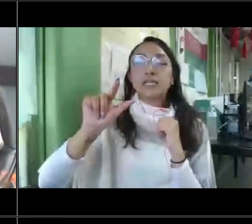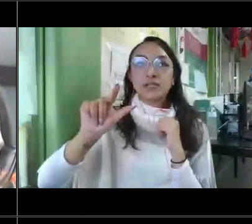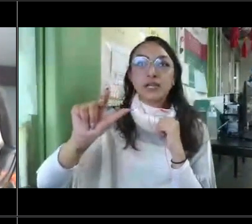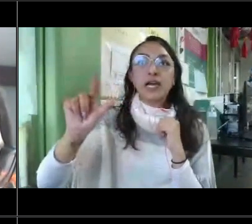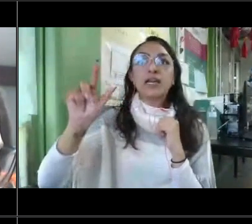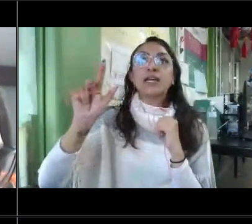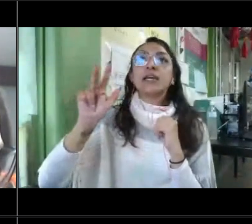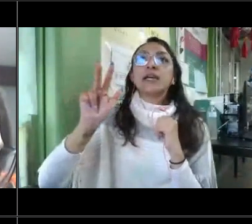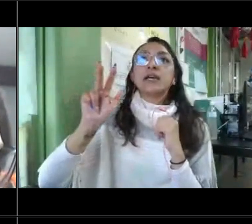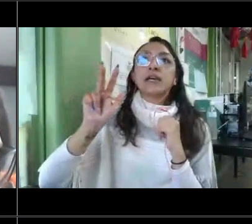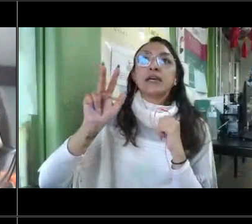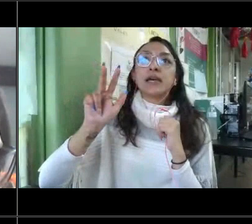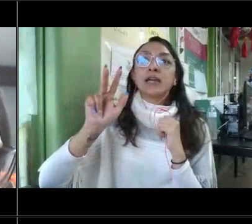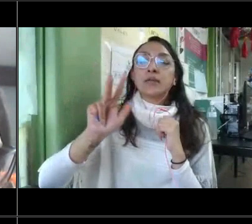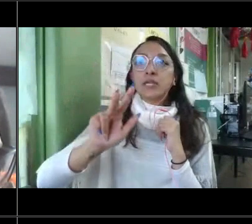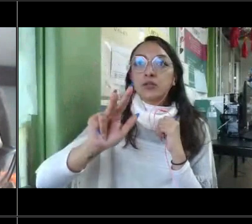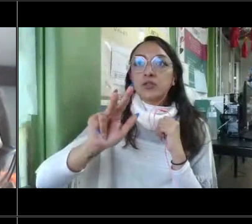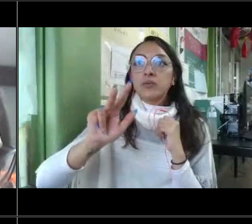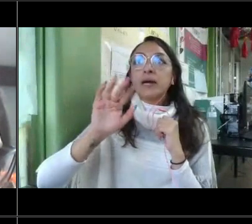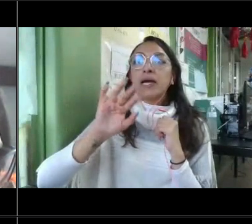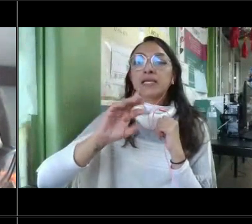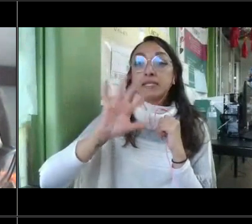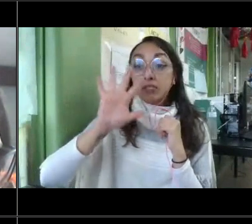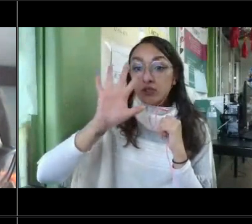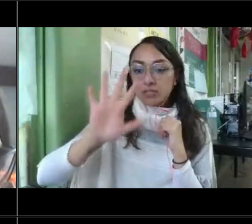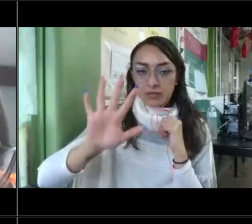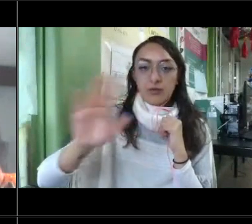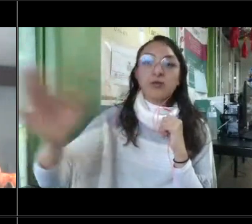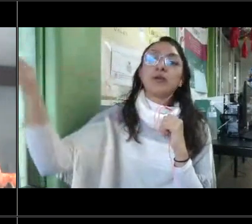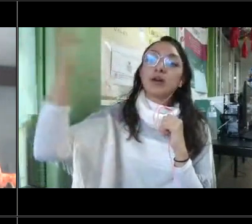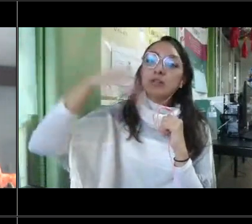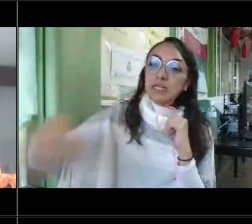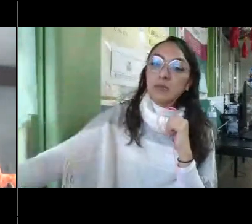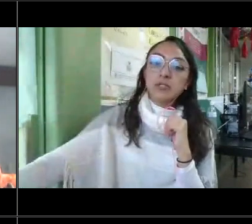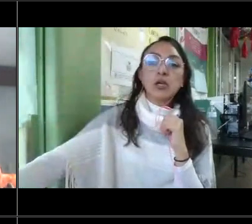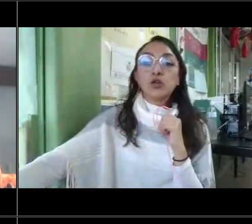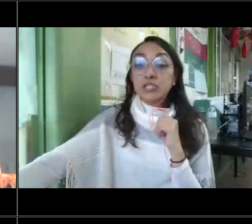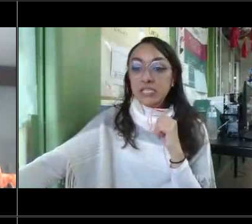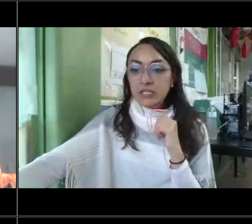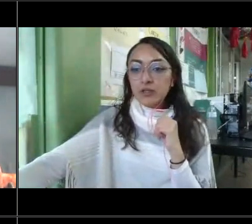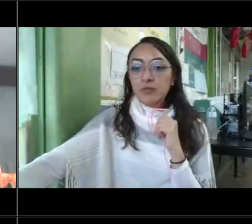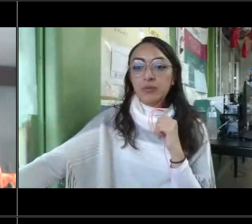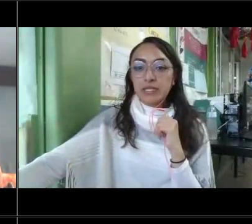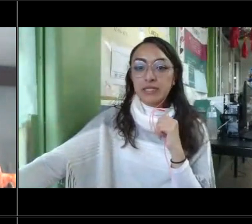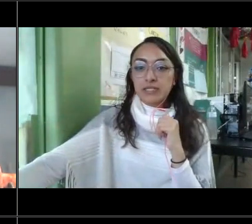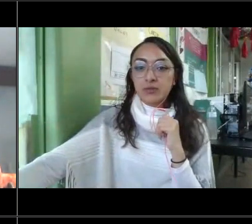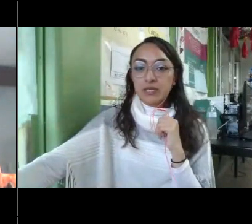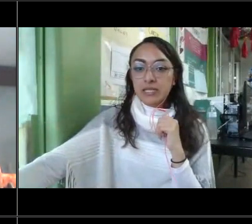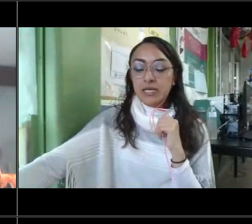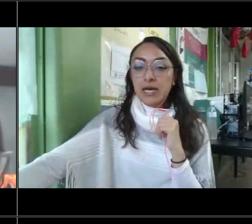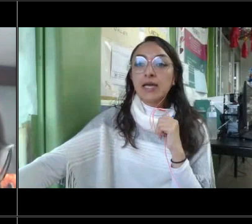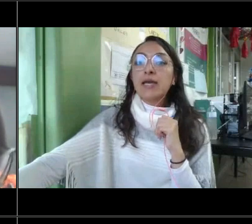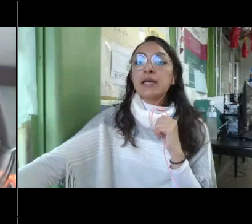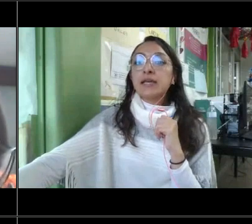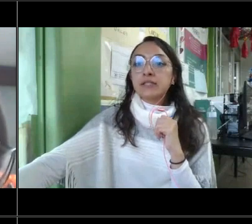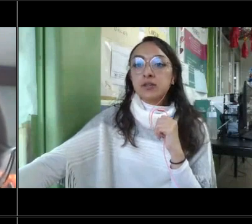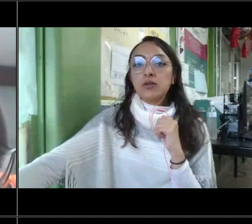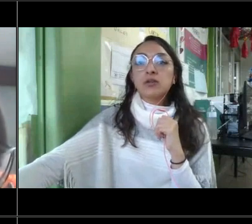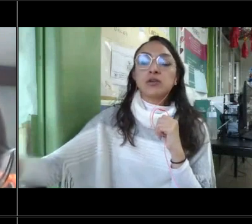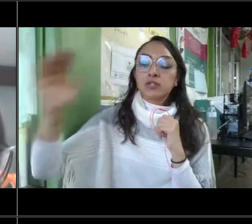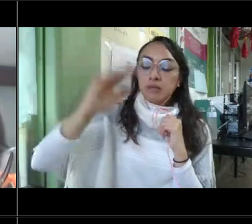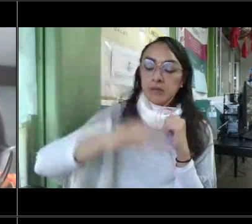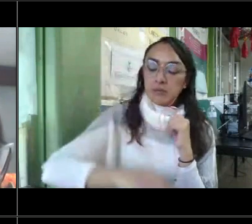mirada intencional, elementos no verbales, que son 5. Luego tenemos los 5 componentes de una seña,